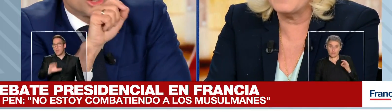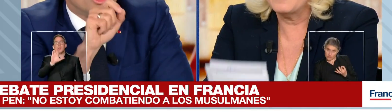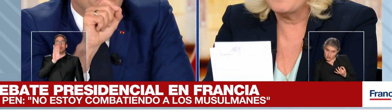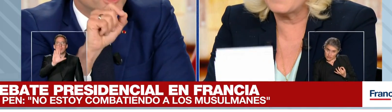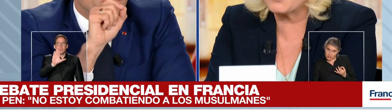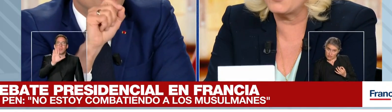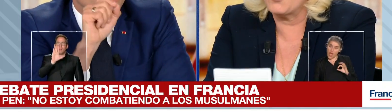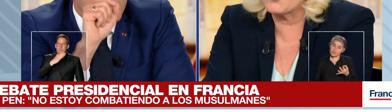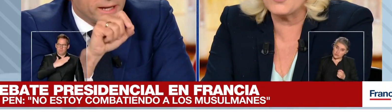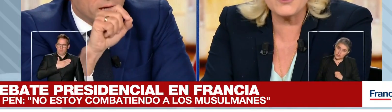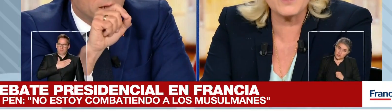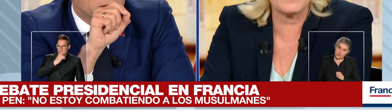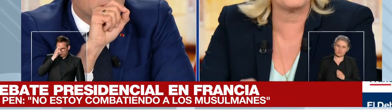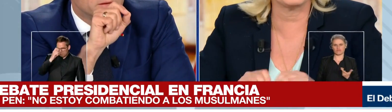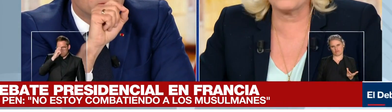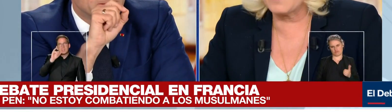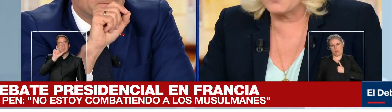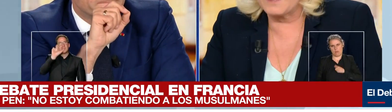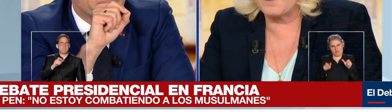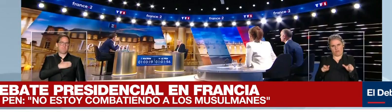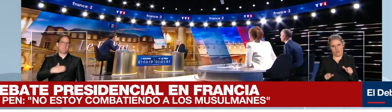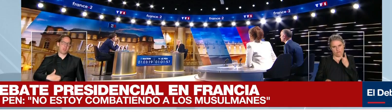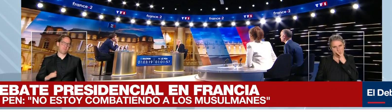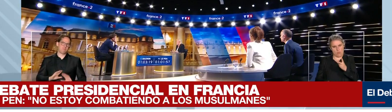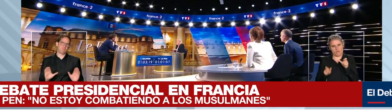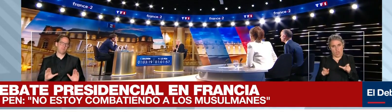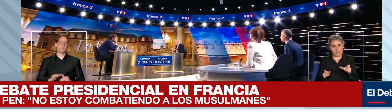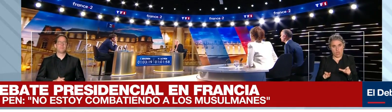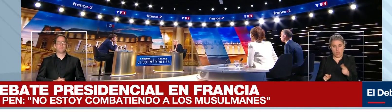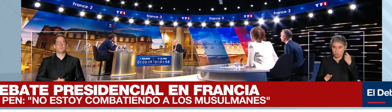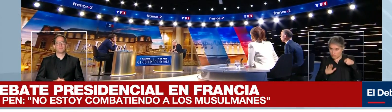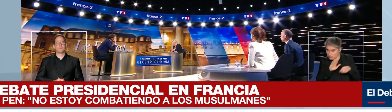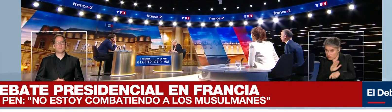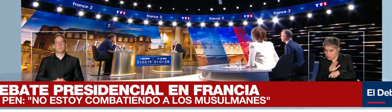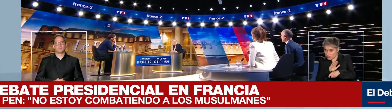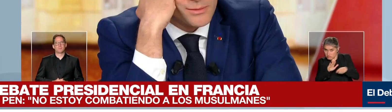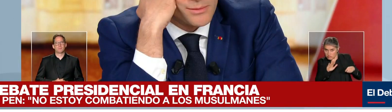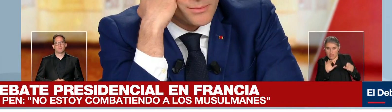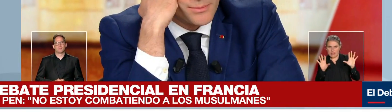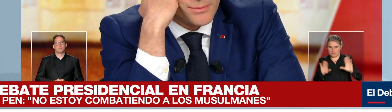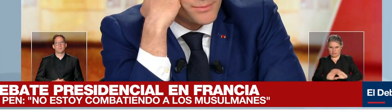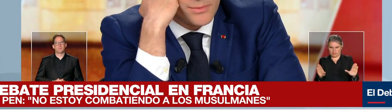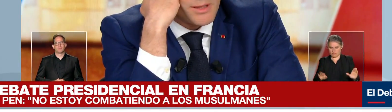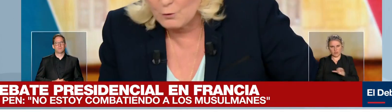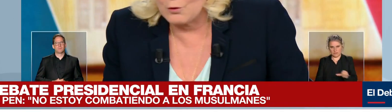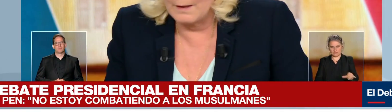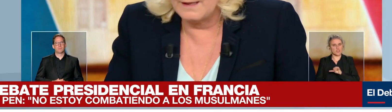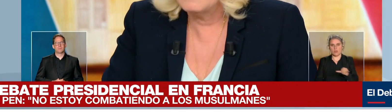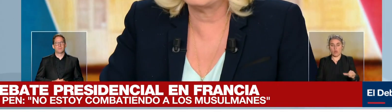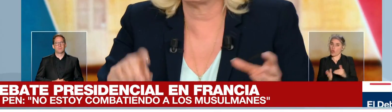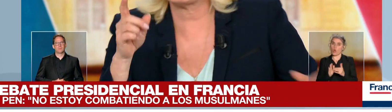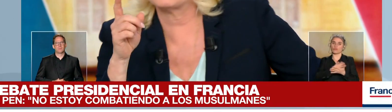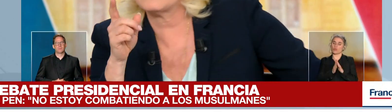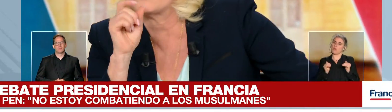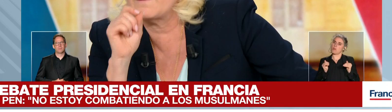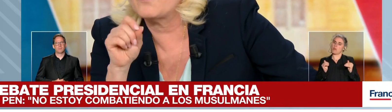eso. De hecho, sí quisiera hablar. Rindo homenaje a muchos de los alcaldes. Porque yo verifiqué alcaldes. Todo eso de cerca y no les pasó absolutamente nada. No es